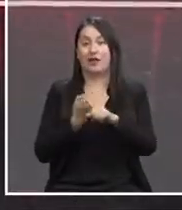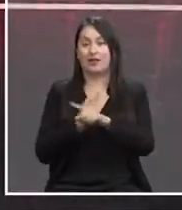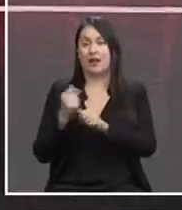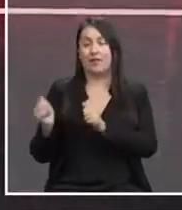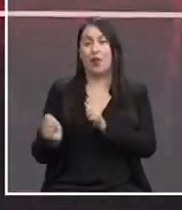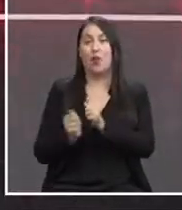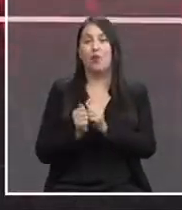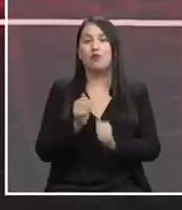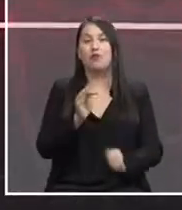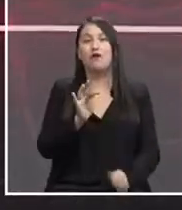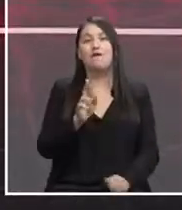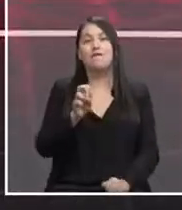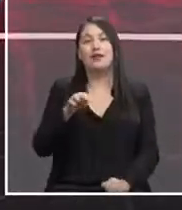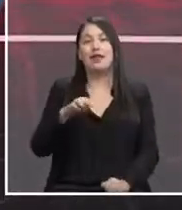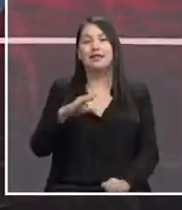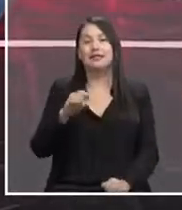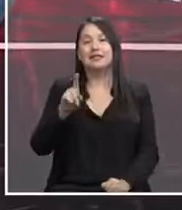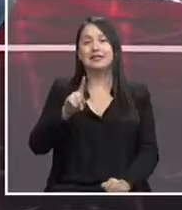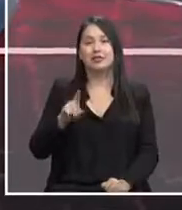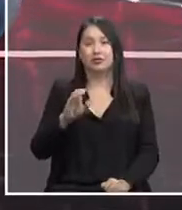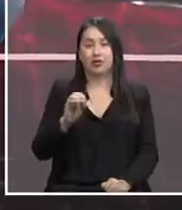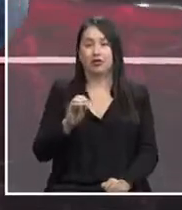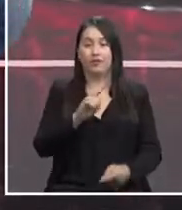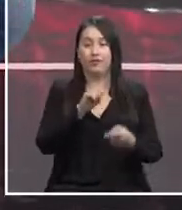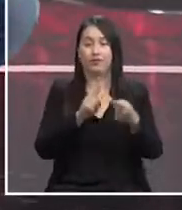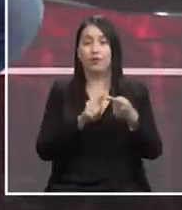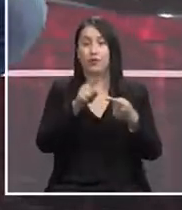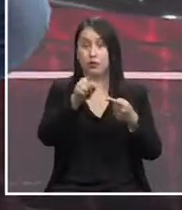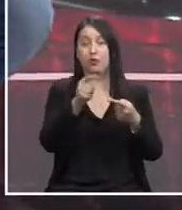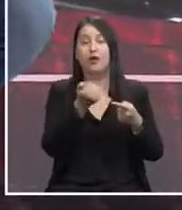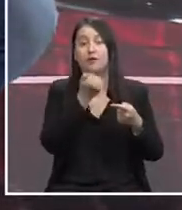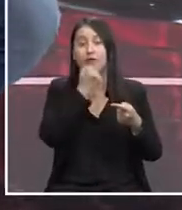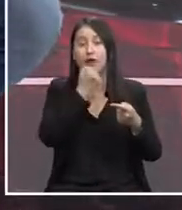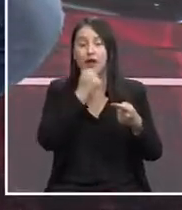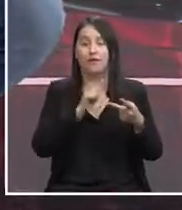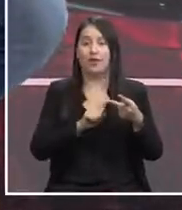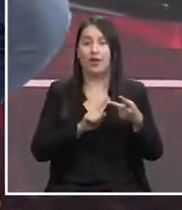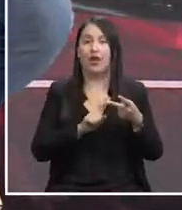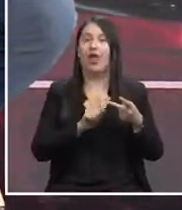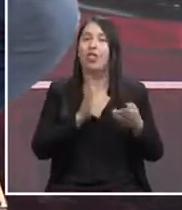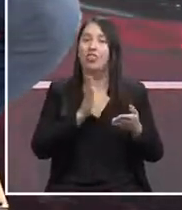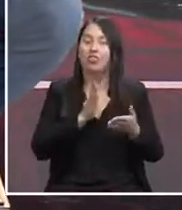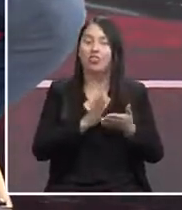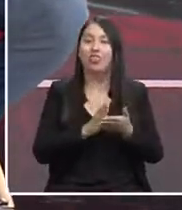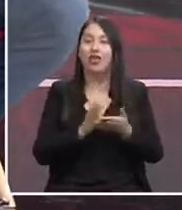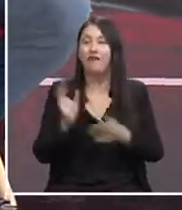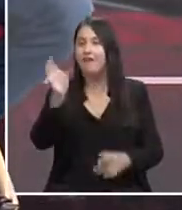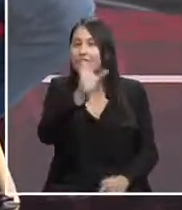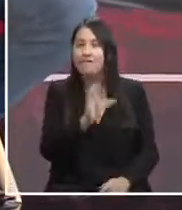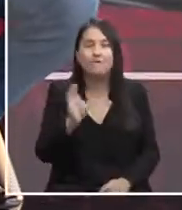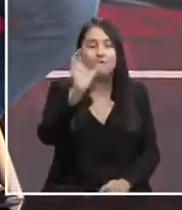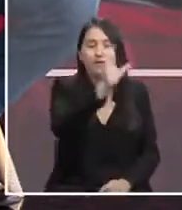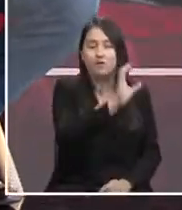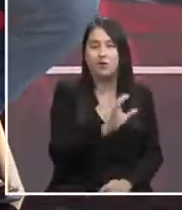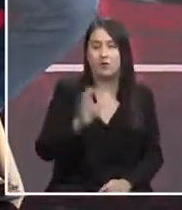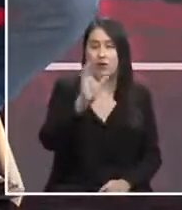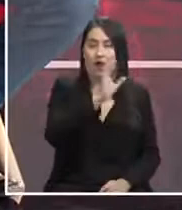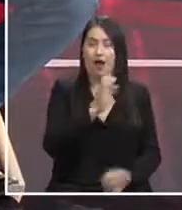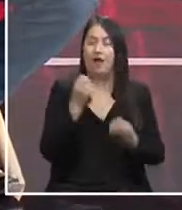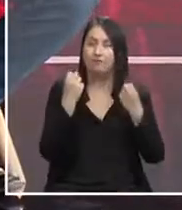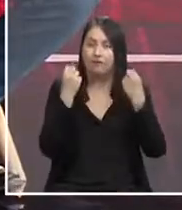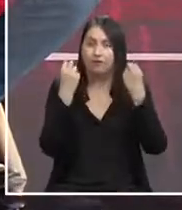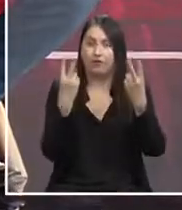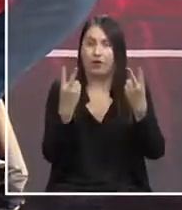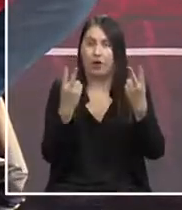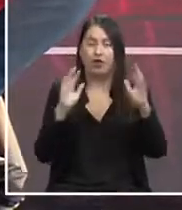una, te vas a equivocar, y dos, tienes que salir de la cueva. Tú quieres explorar el mundo, tienes que arriesgarte, tienes